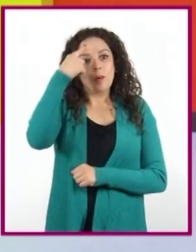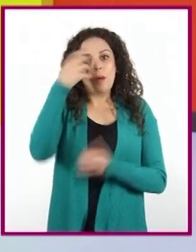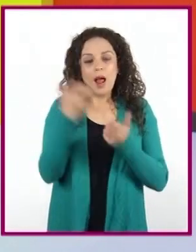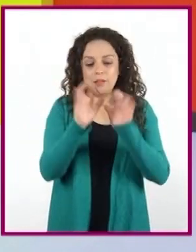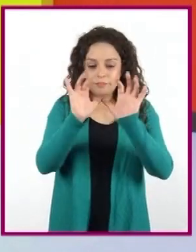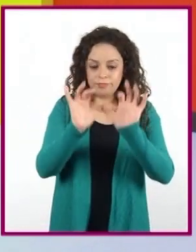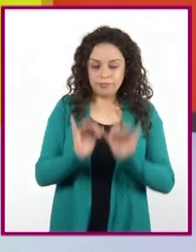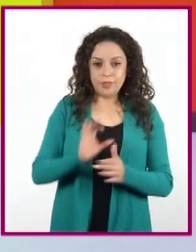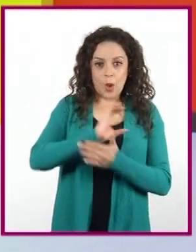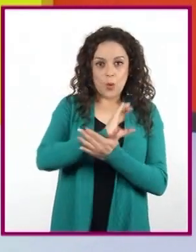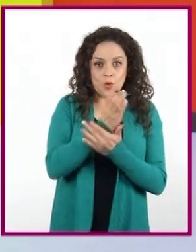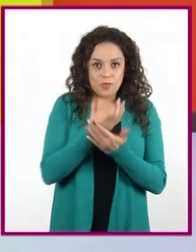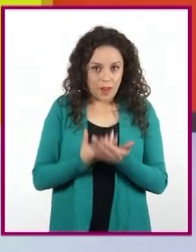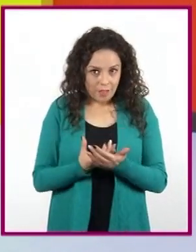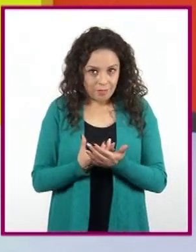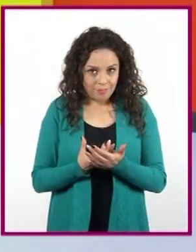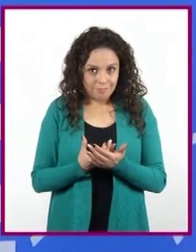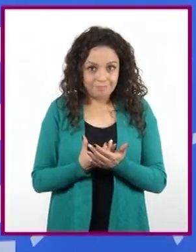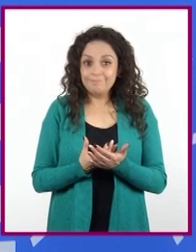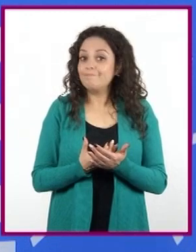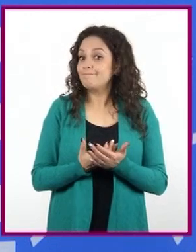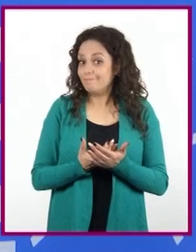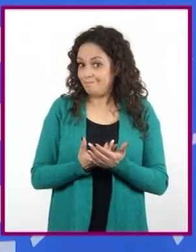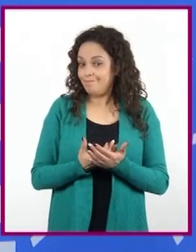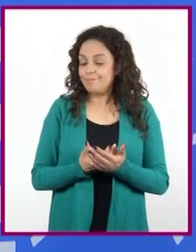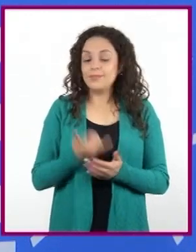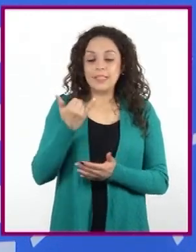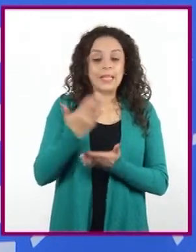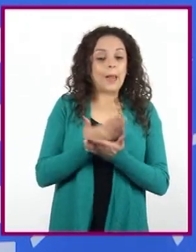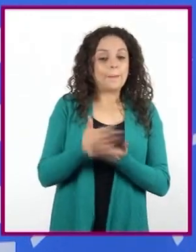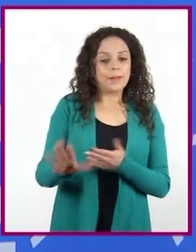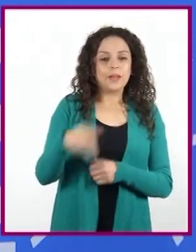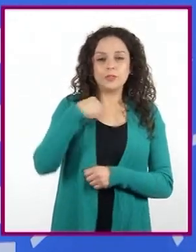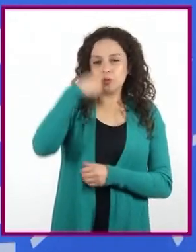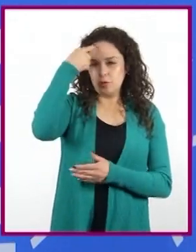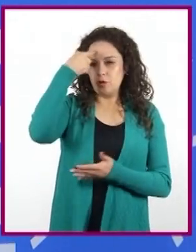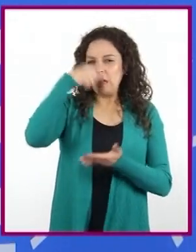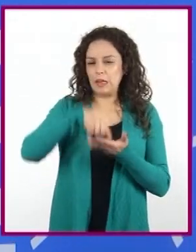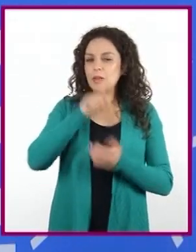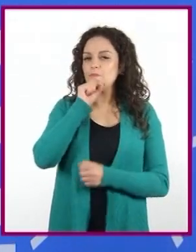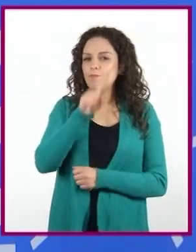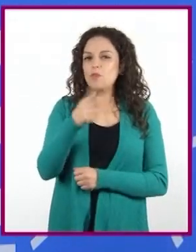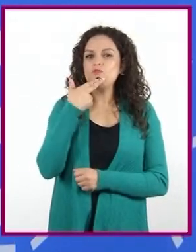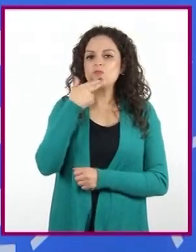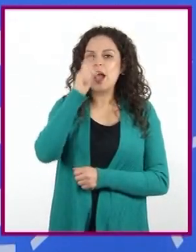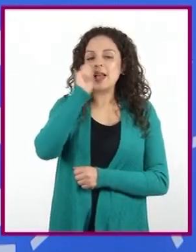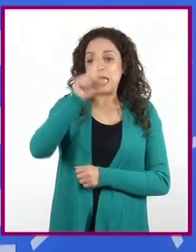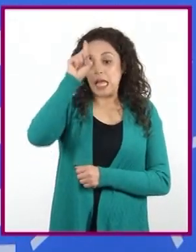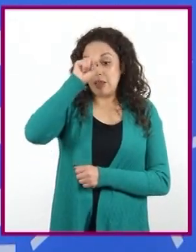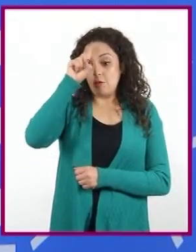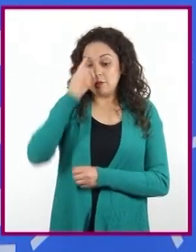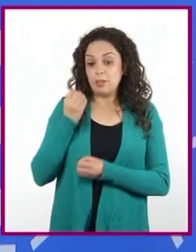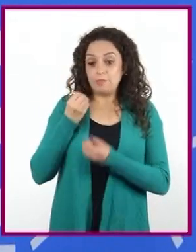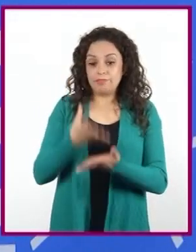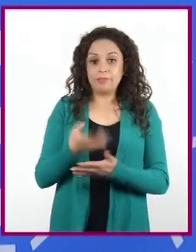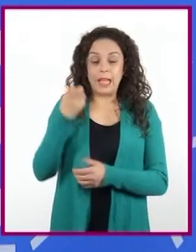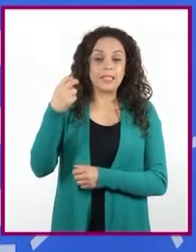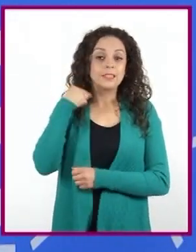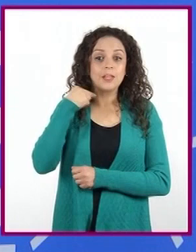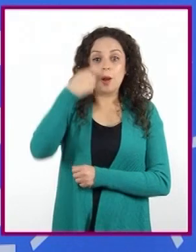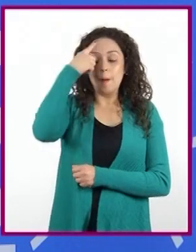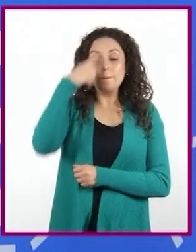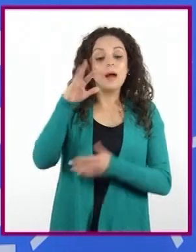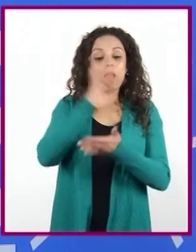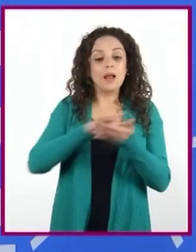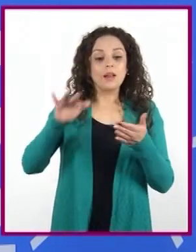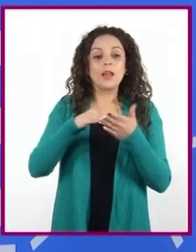y la estructura del mismo. También considero útiles los consejos que nos da el notario para leer e interpretar